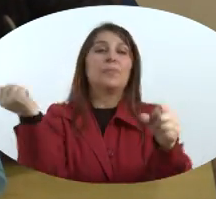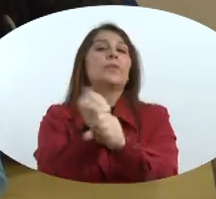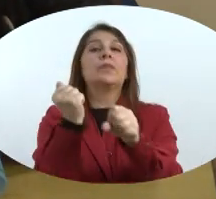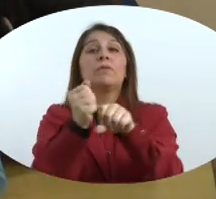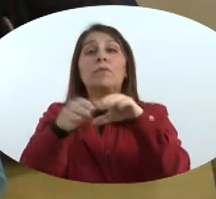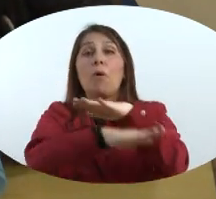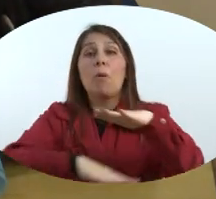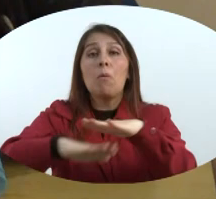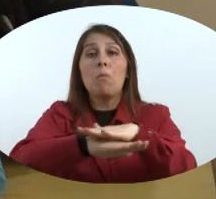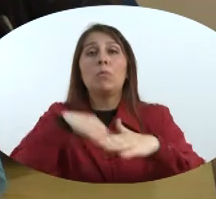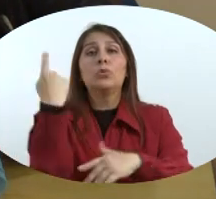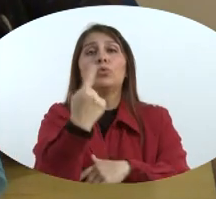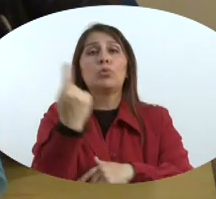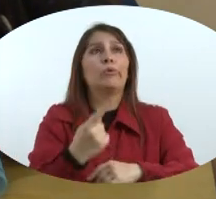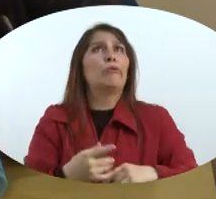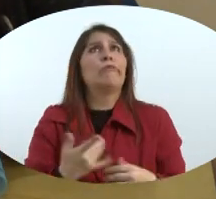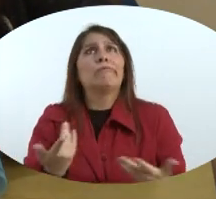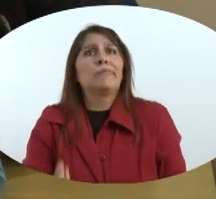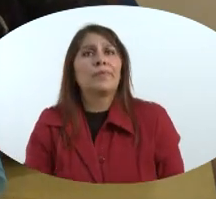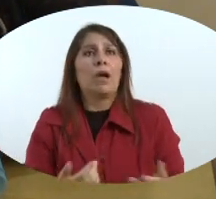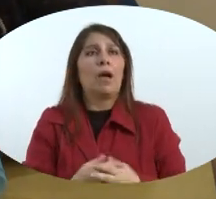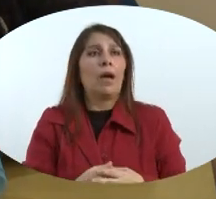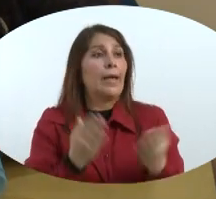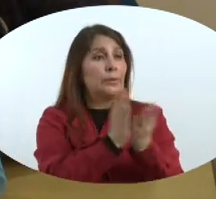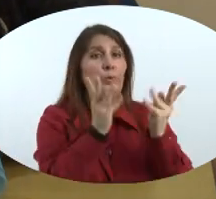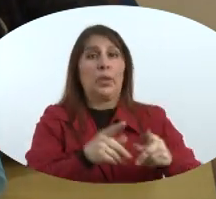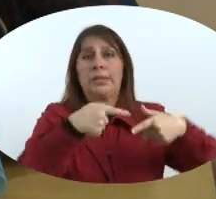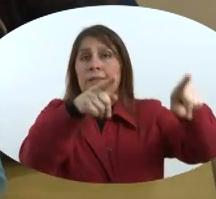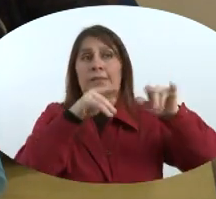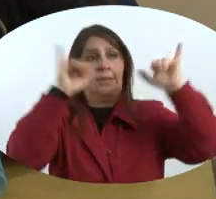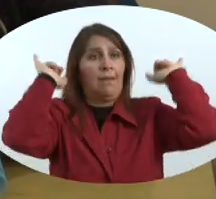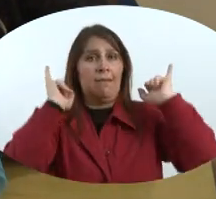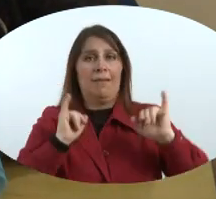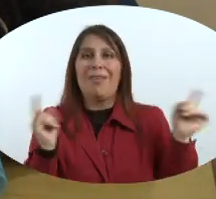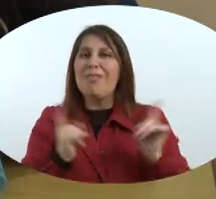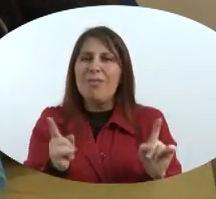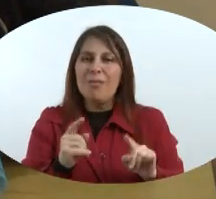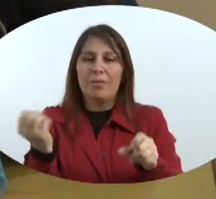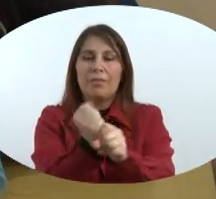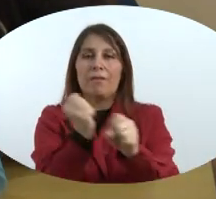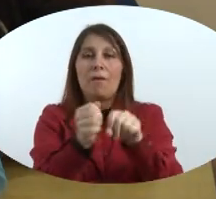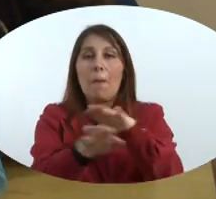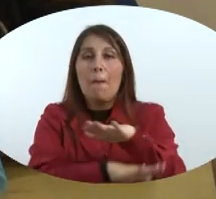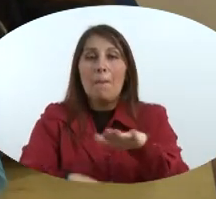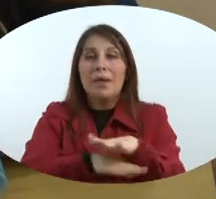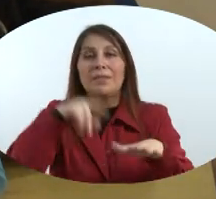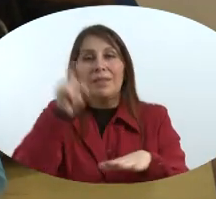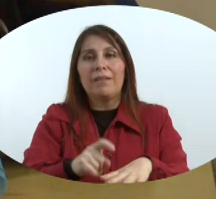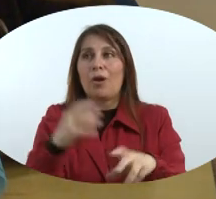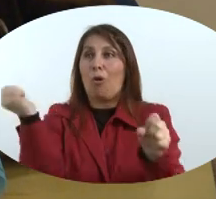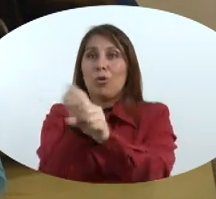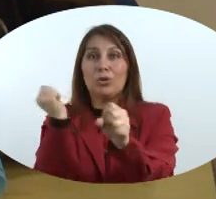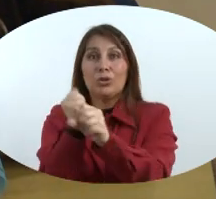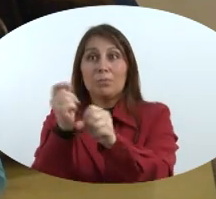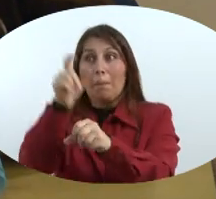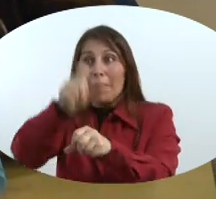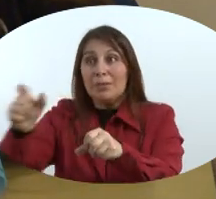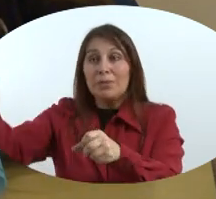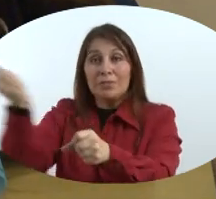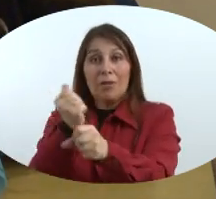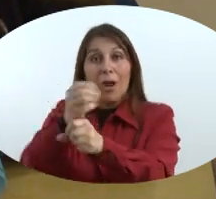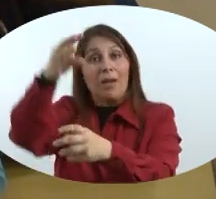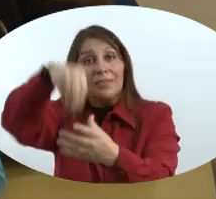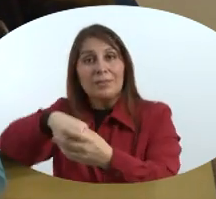trabajo de base no se debe reducir simplemente a los estudiantes el trabajo de base también se debe hacer con la clase trabajadora y